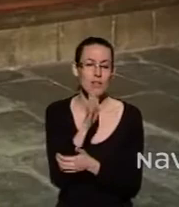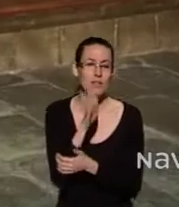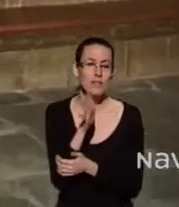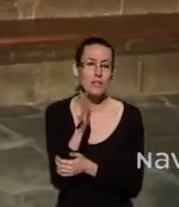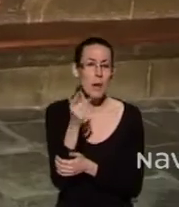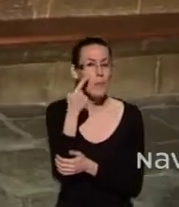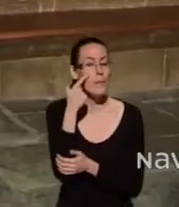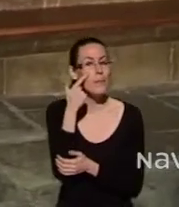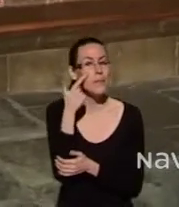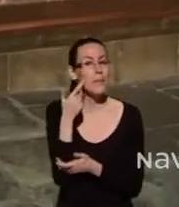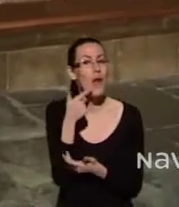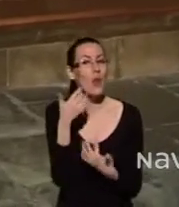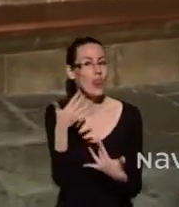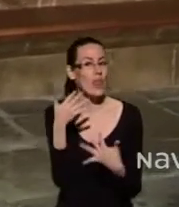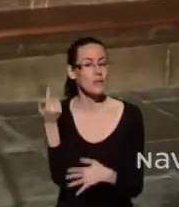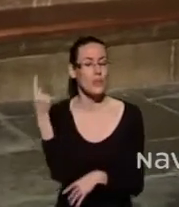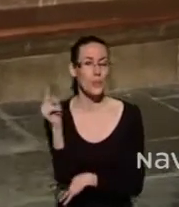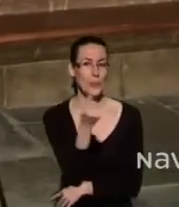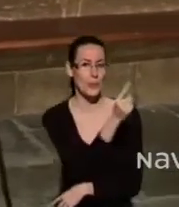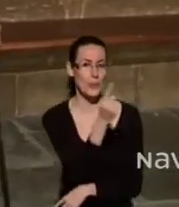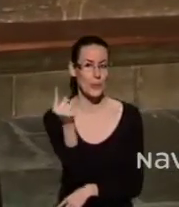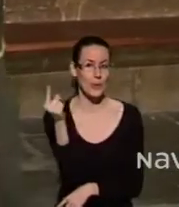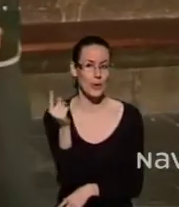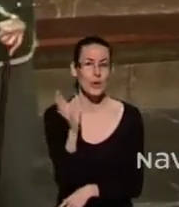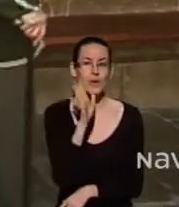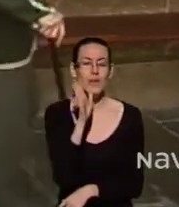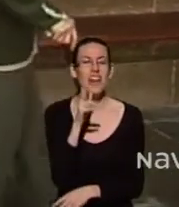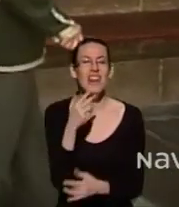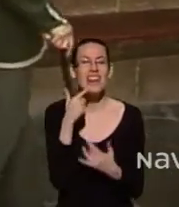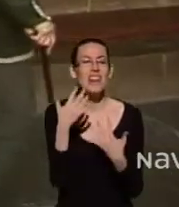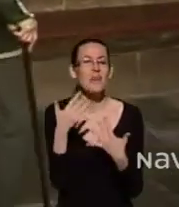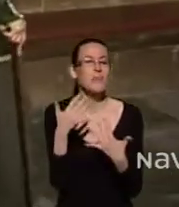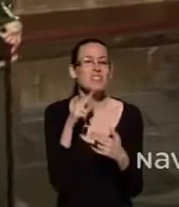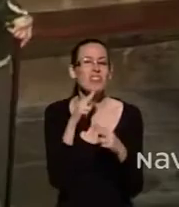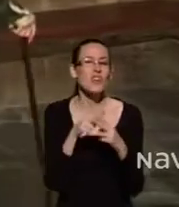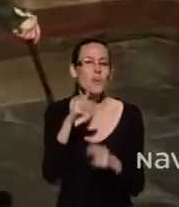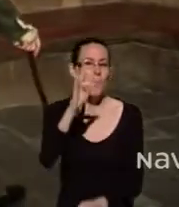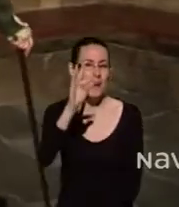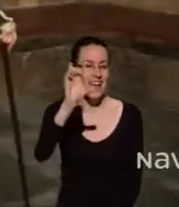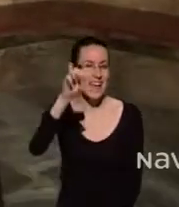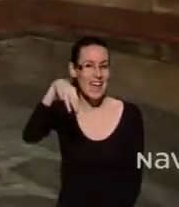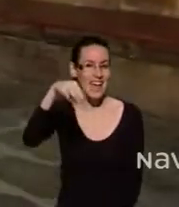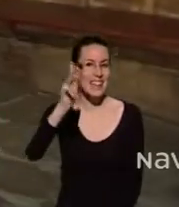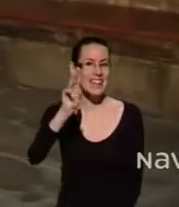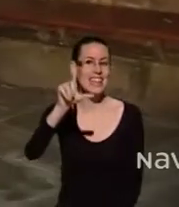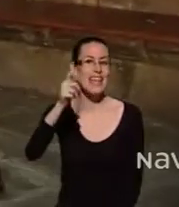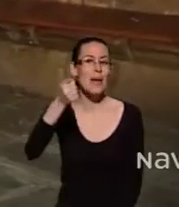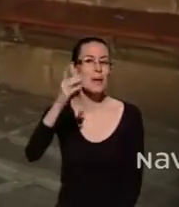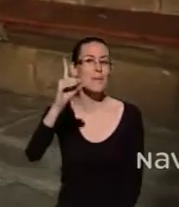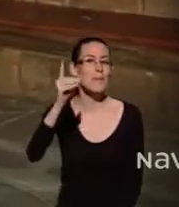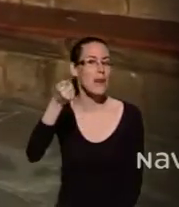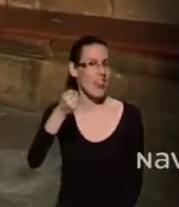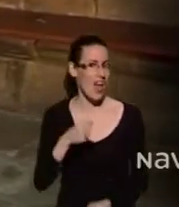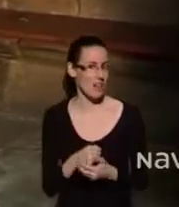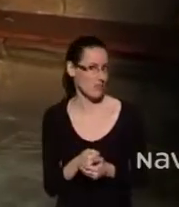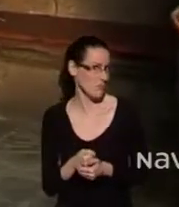Deprisa, pues que sí, vas muy templada. Vas muy Es que yo templada conozco otro significado también. Ah, no, no, estás muy